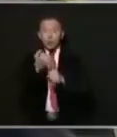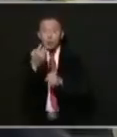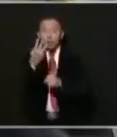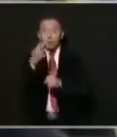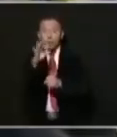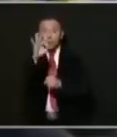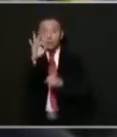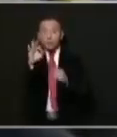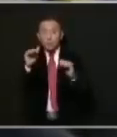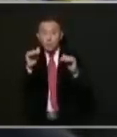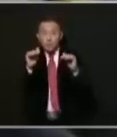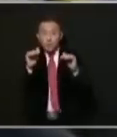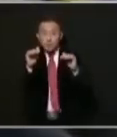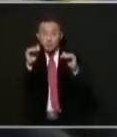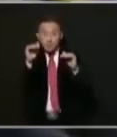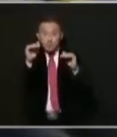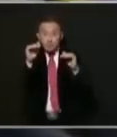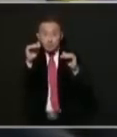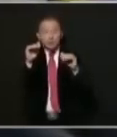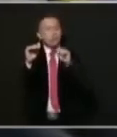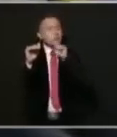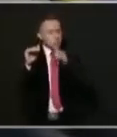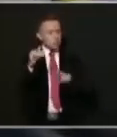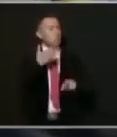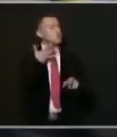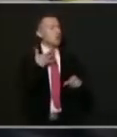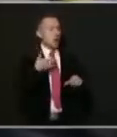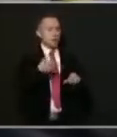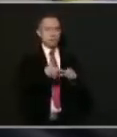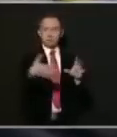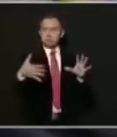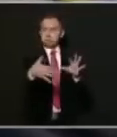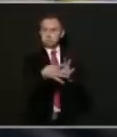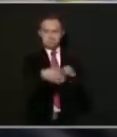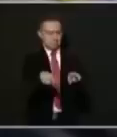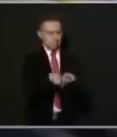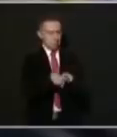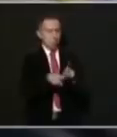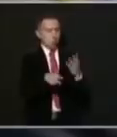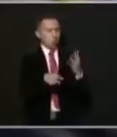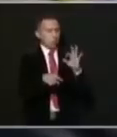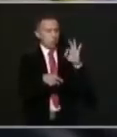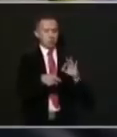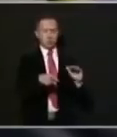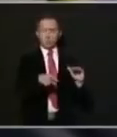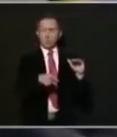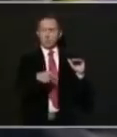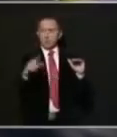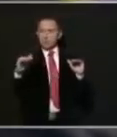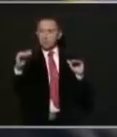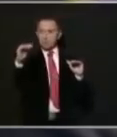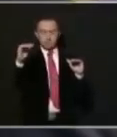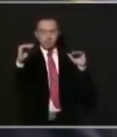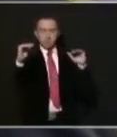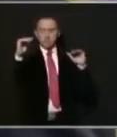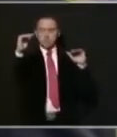aumentar estos energéticos. Porque si no se aumenta esa inflación,